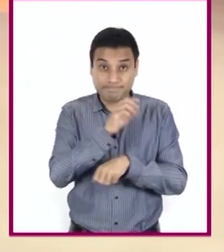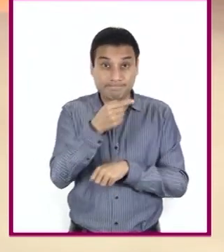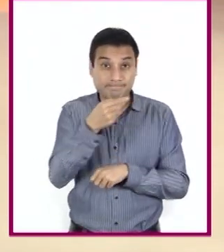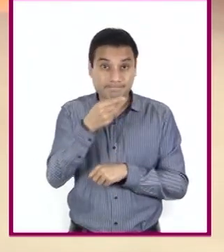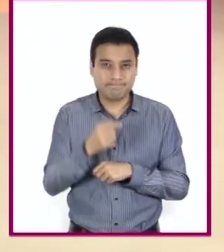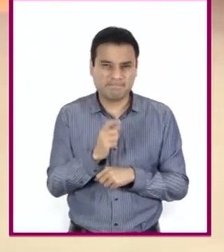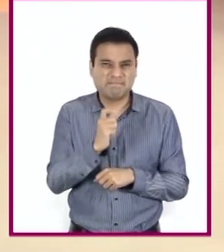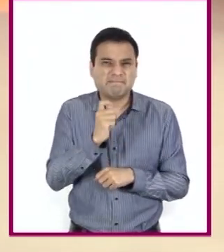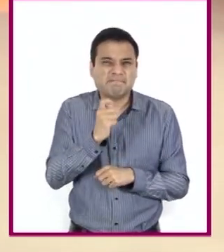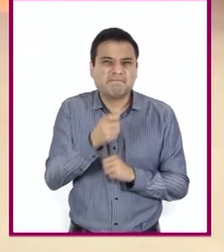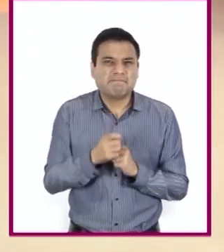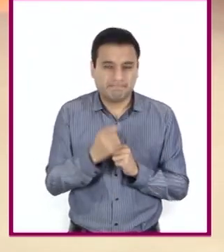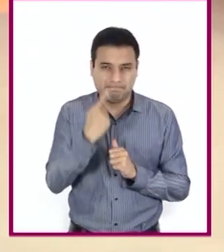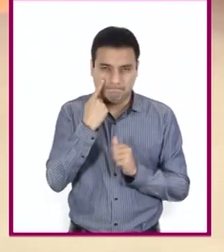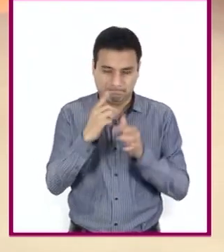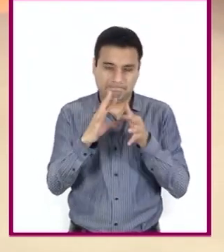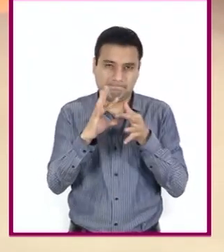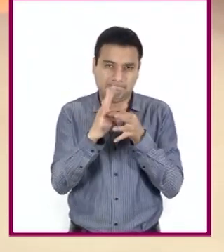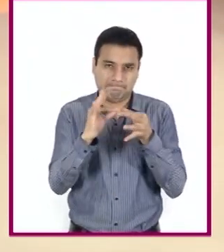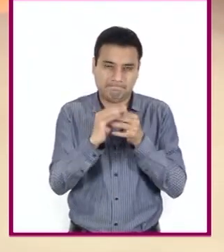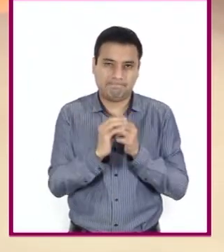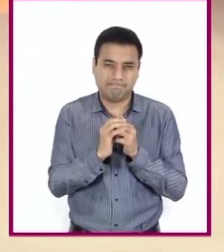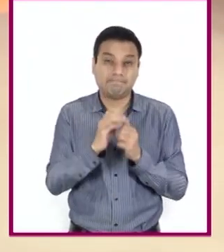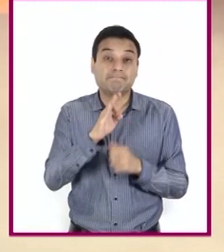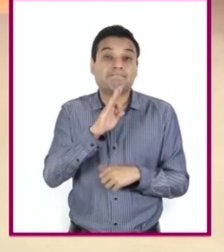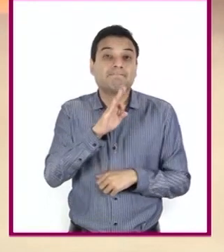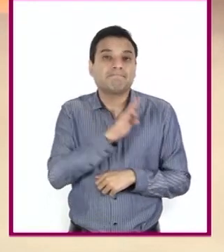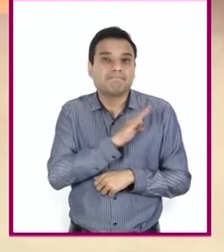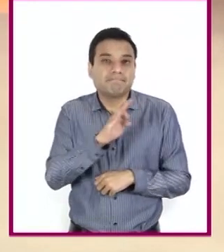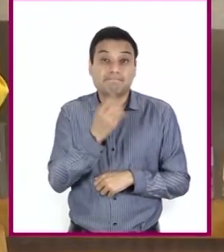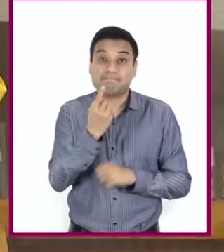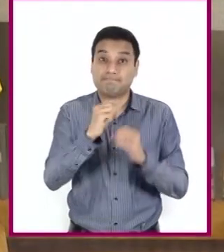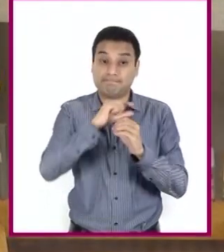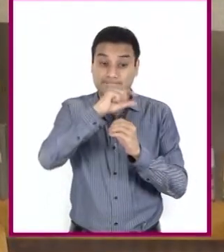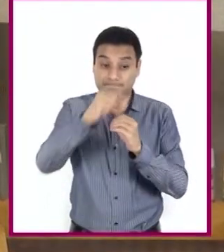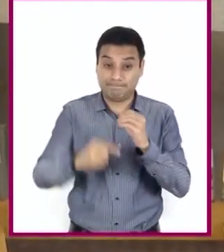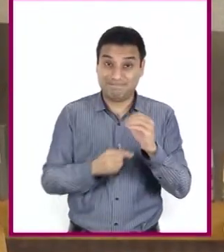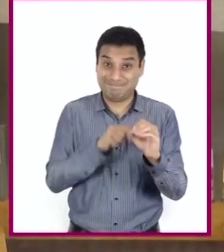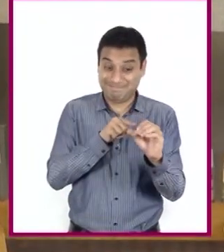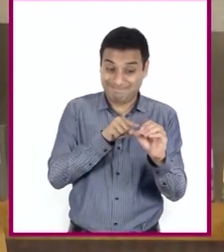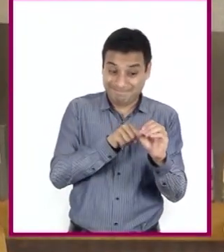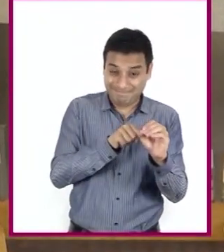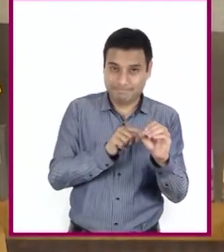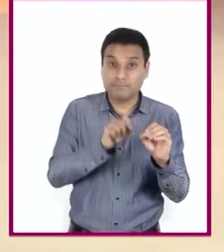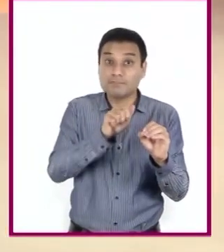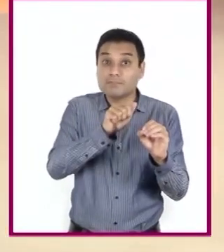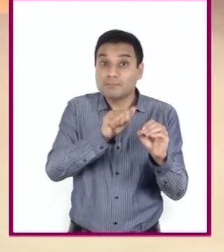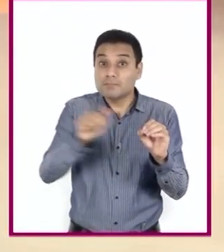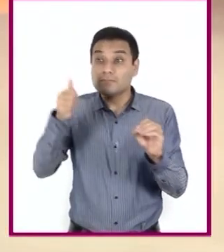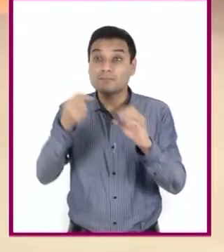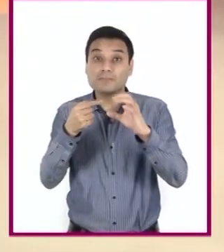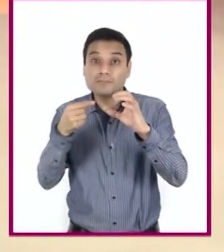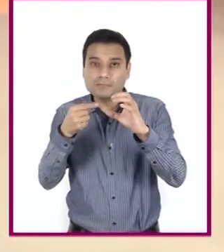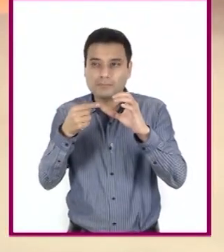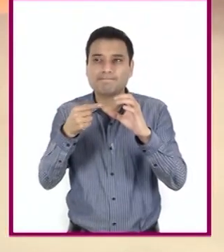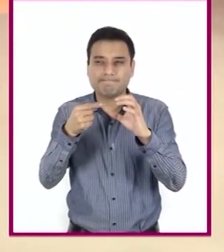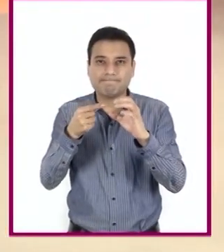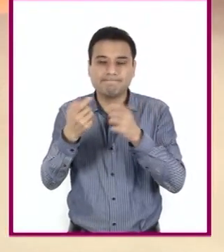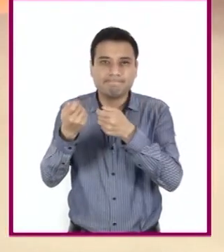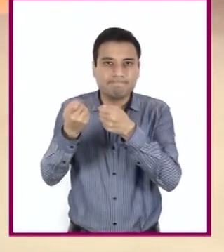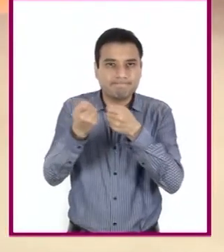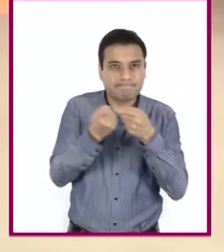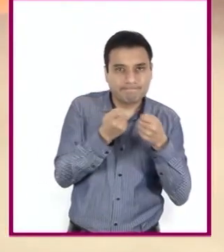puede definir de manera sencilla como la capacidad de un elemento para atraer hacia él los electrones que forman enlaces en un compuesto